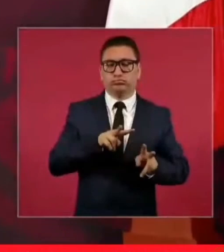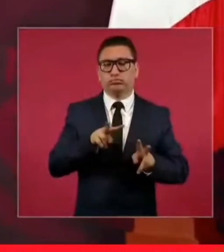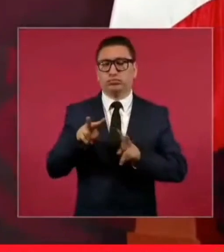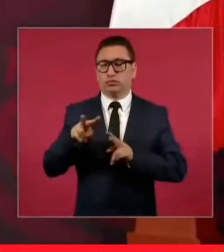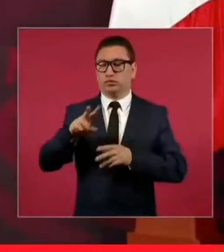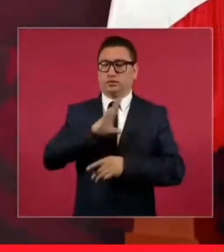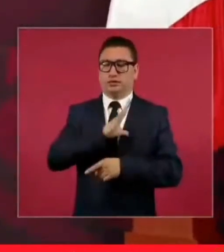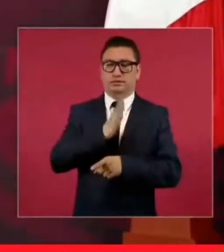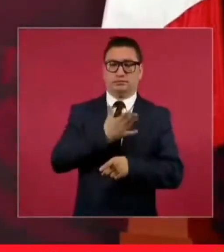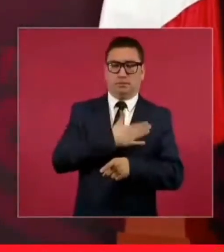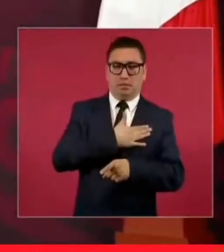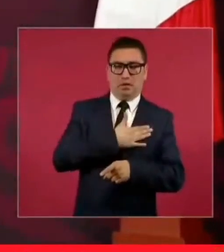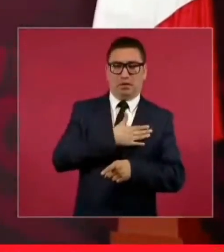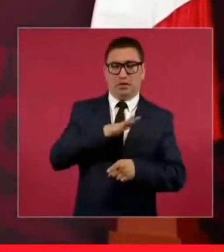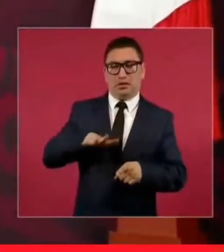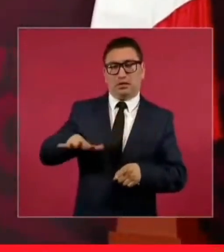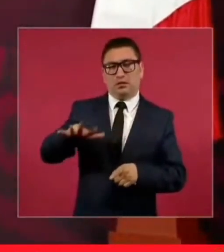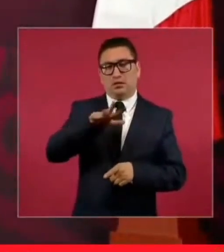España y